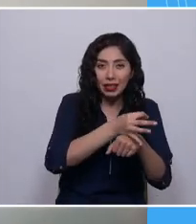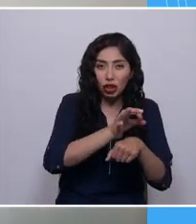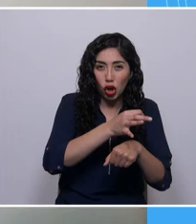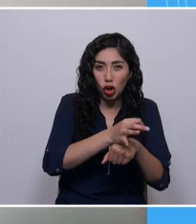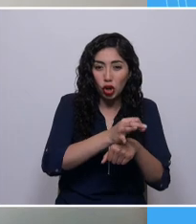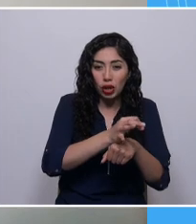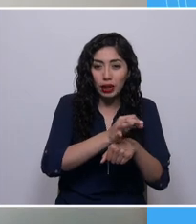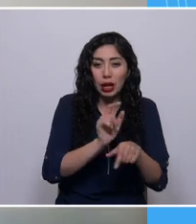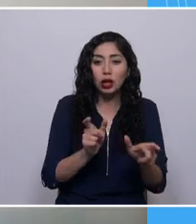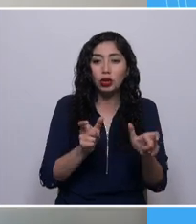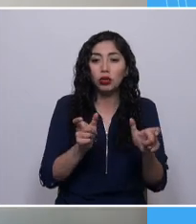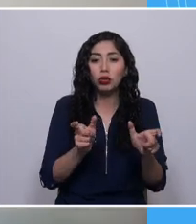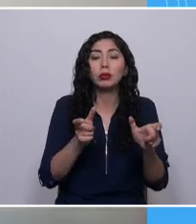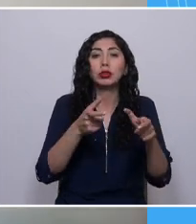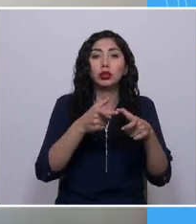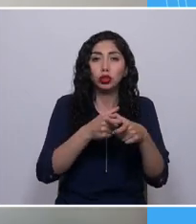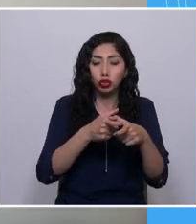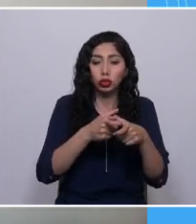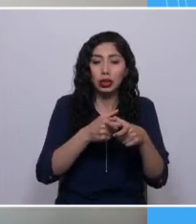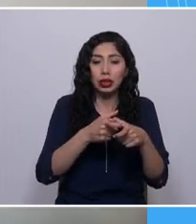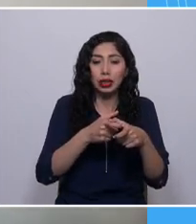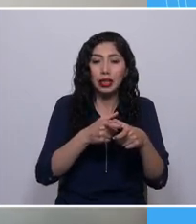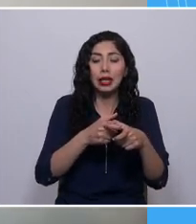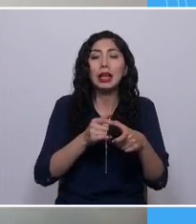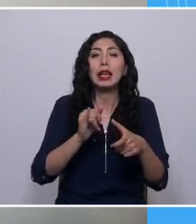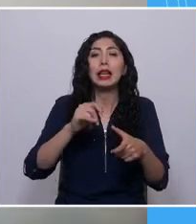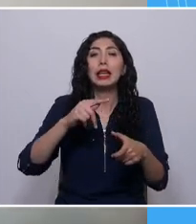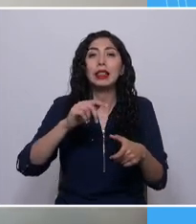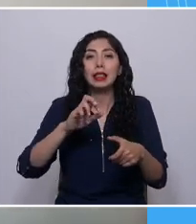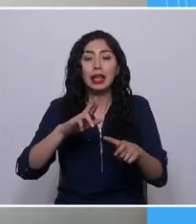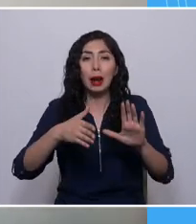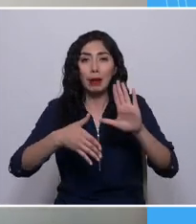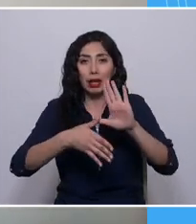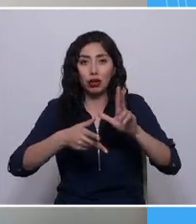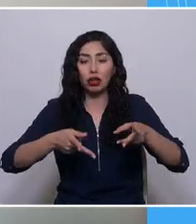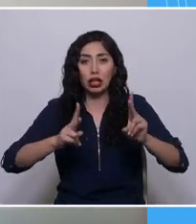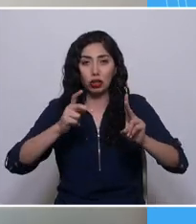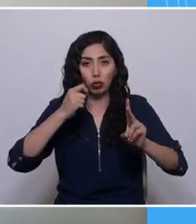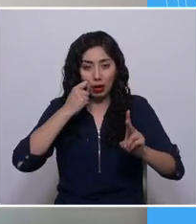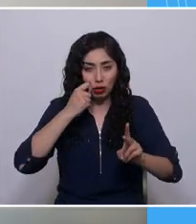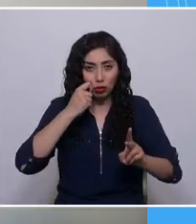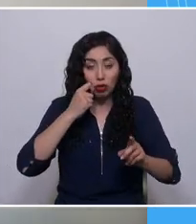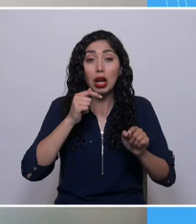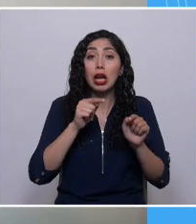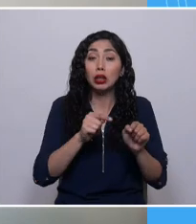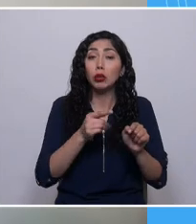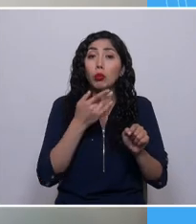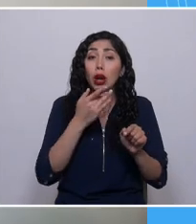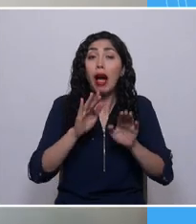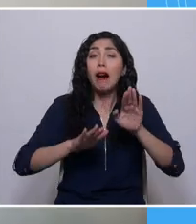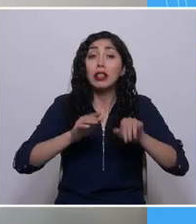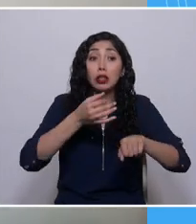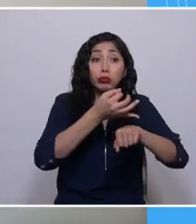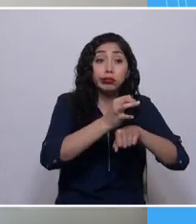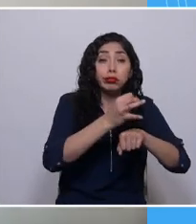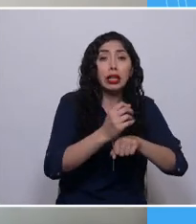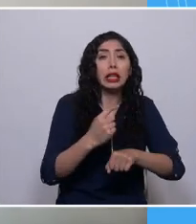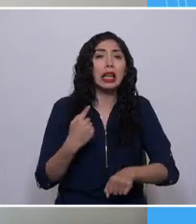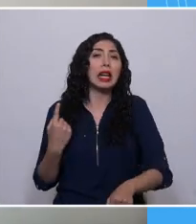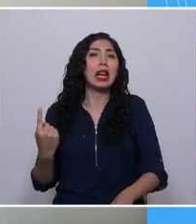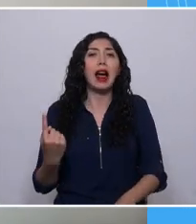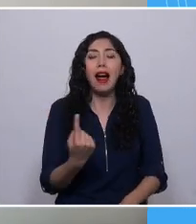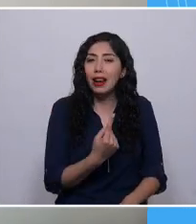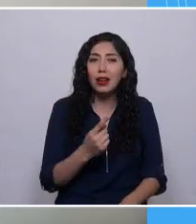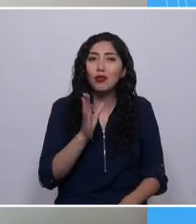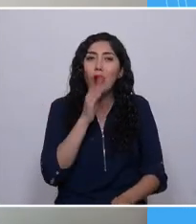Comisión Interamericana de Derechos Humanos. Esto debido a que estas recomendaciones muchas veces son generales y no se encuentran adaptadas a la